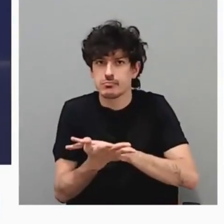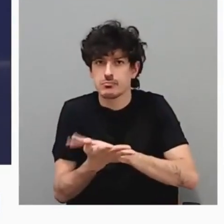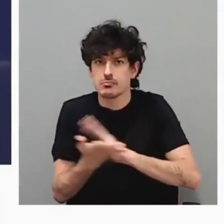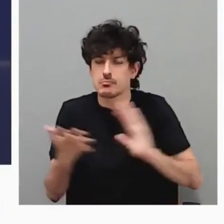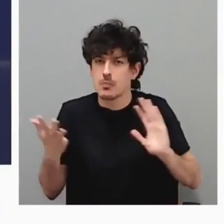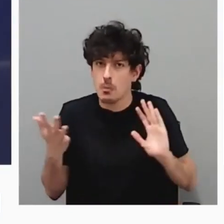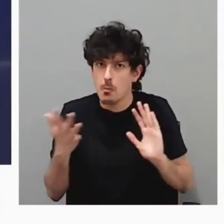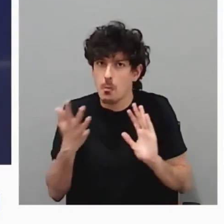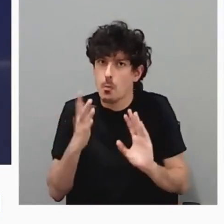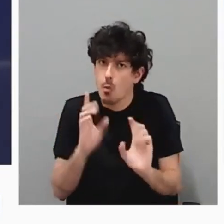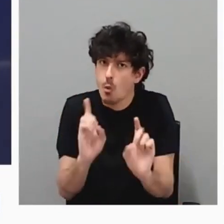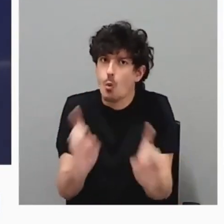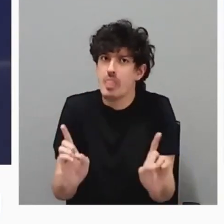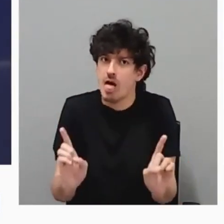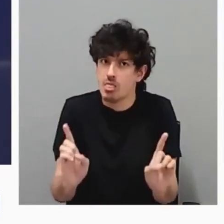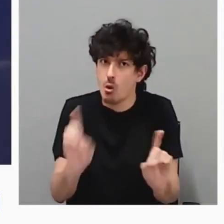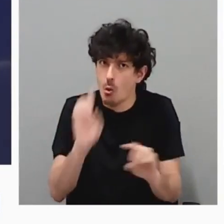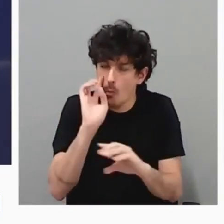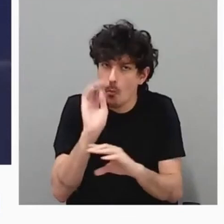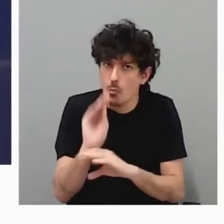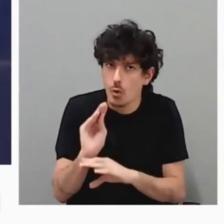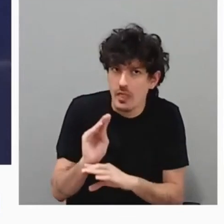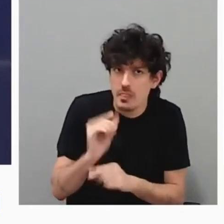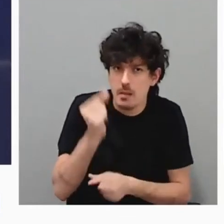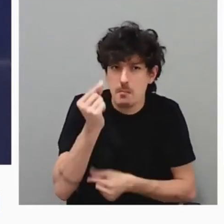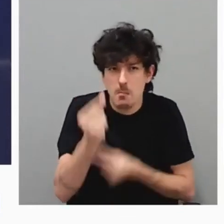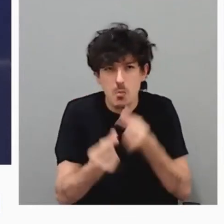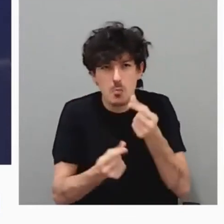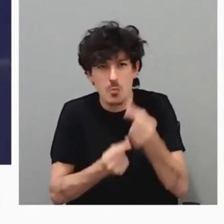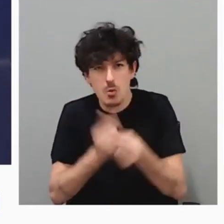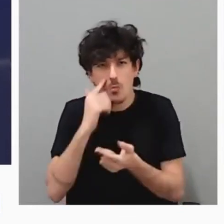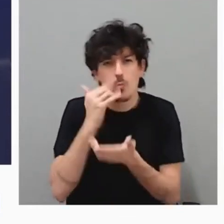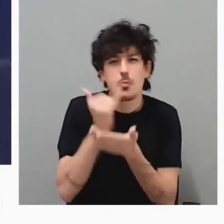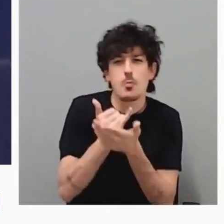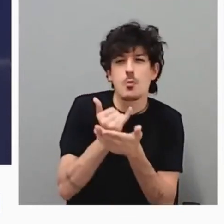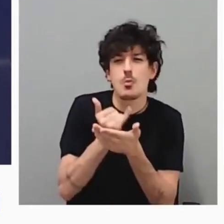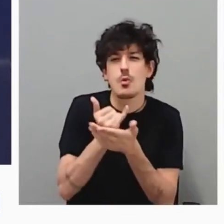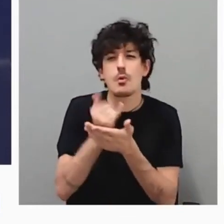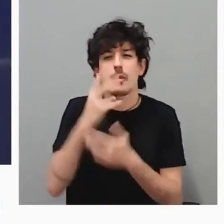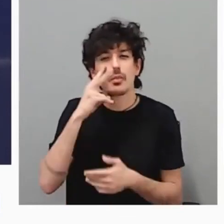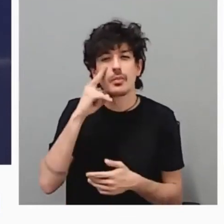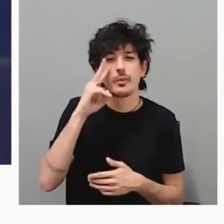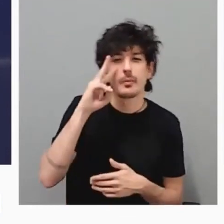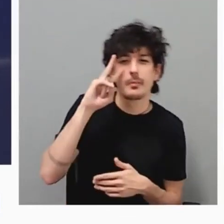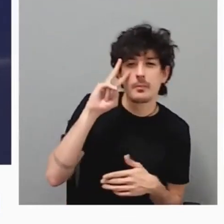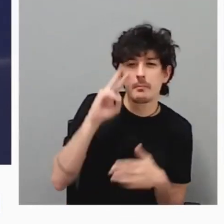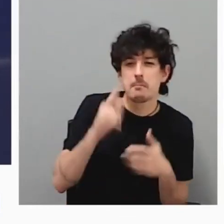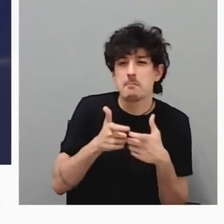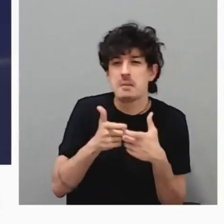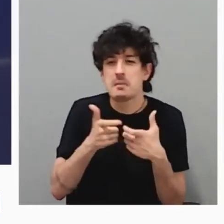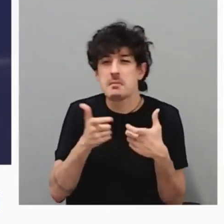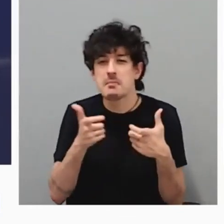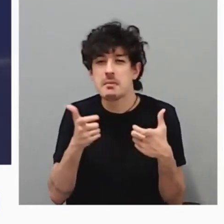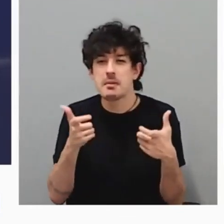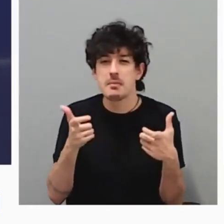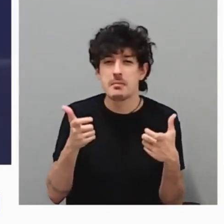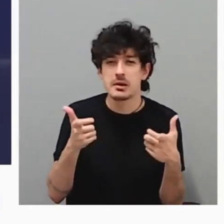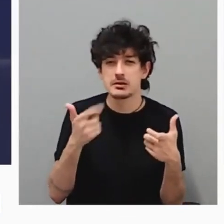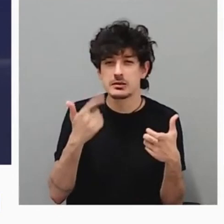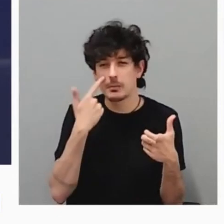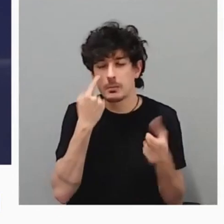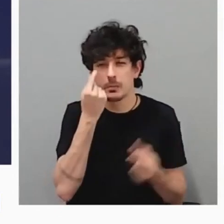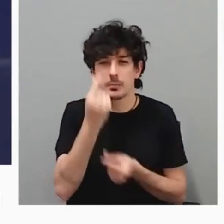eficiente, probando primero pequeñas experiencias, escalándolas después, volviendo a pivotar con la gente con